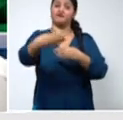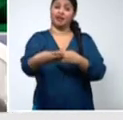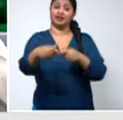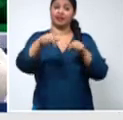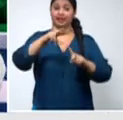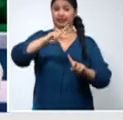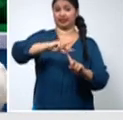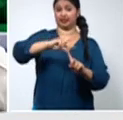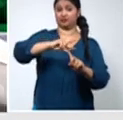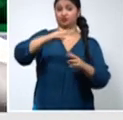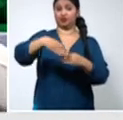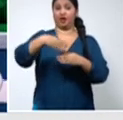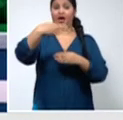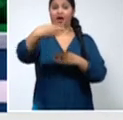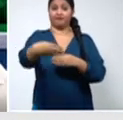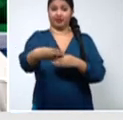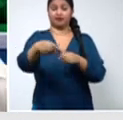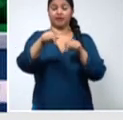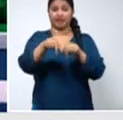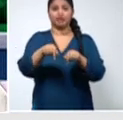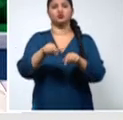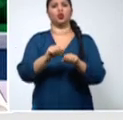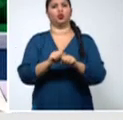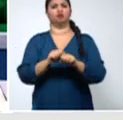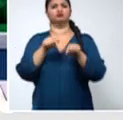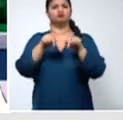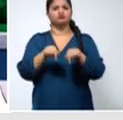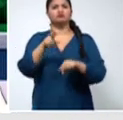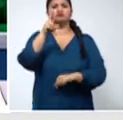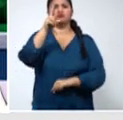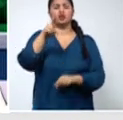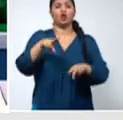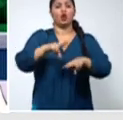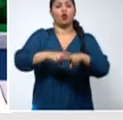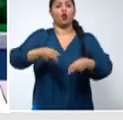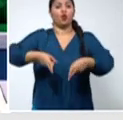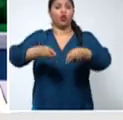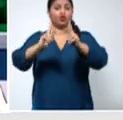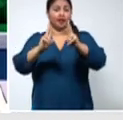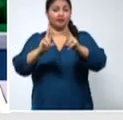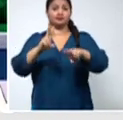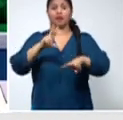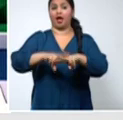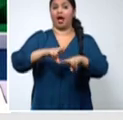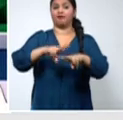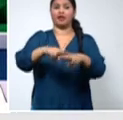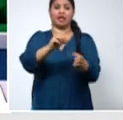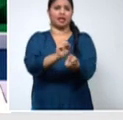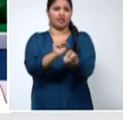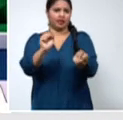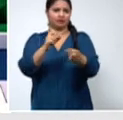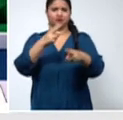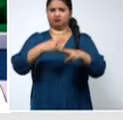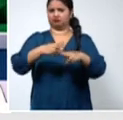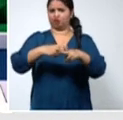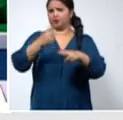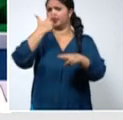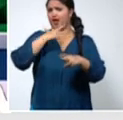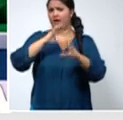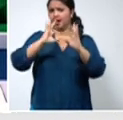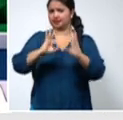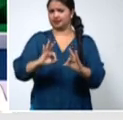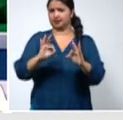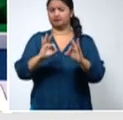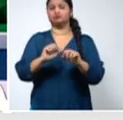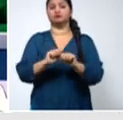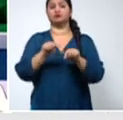Es a un costado de La Habana Libre, creo que es una línea aérea. Frente a nuestro Instituto Cubano de Radio y Televisión, una línea aérea que es está una vendiendo línea pasajes. aérea,